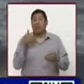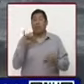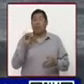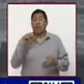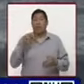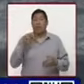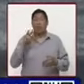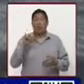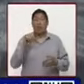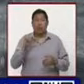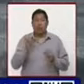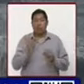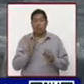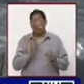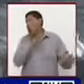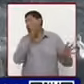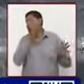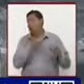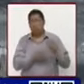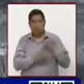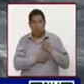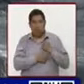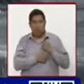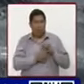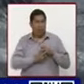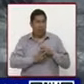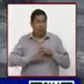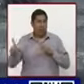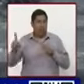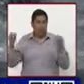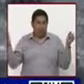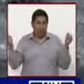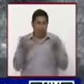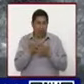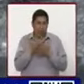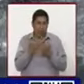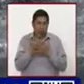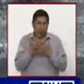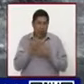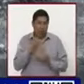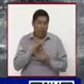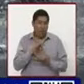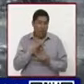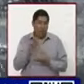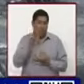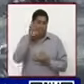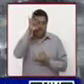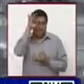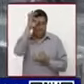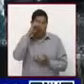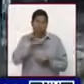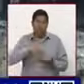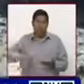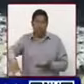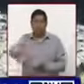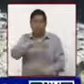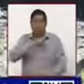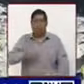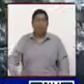fue abandonada por los soldados que posiblemente huyeron por el temor de los fantasmas que acechan este